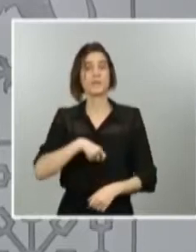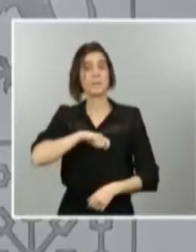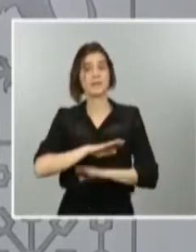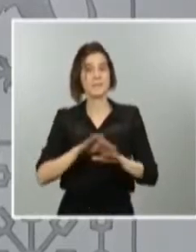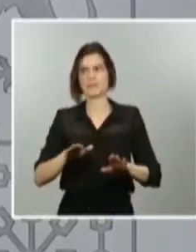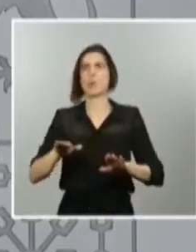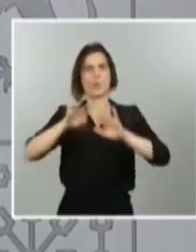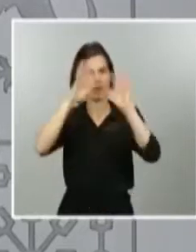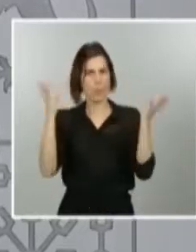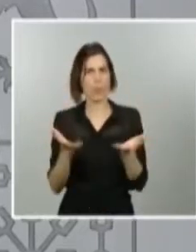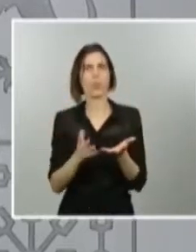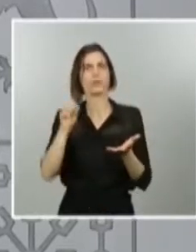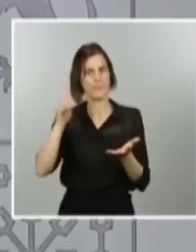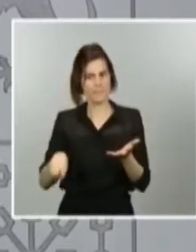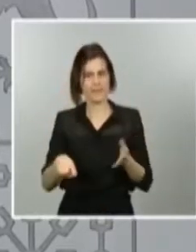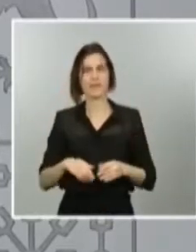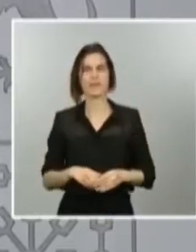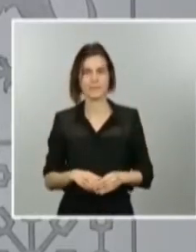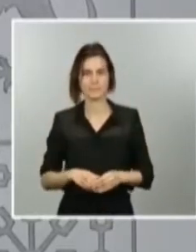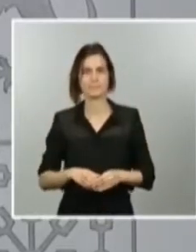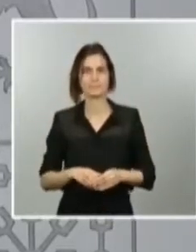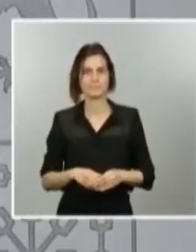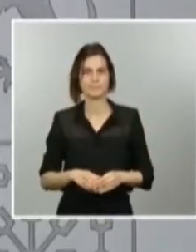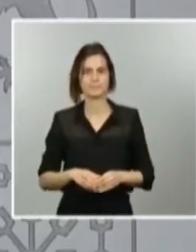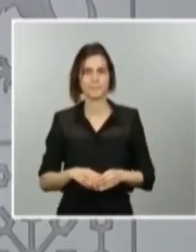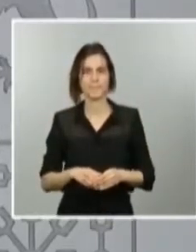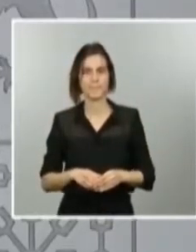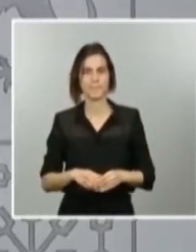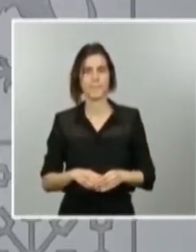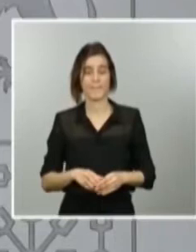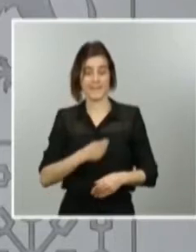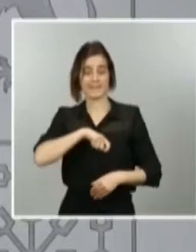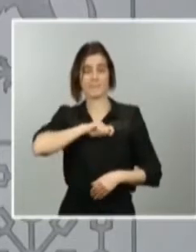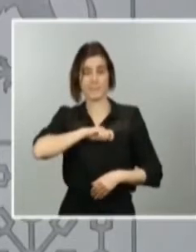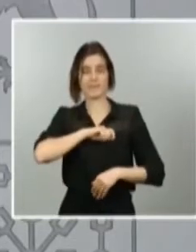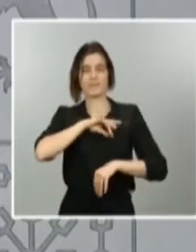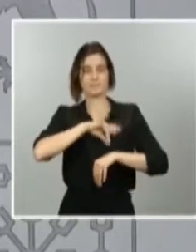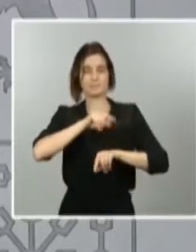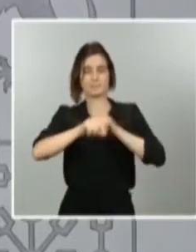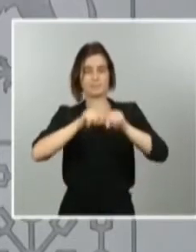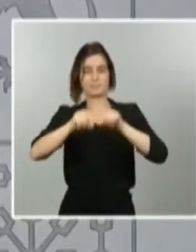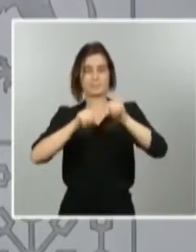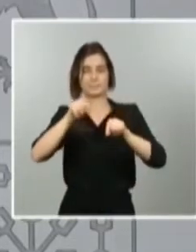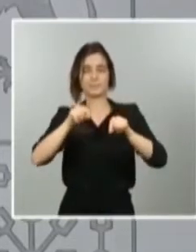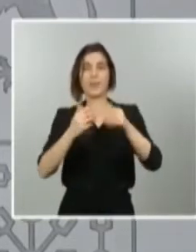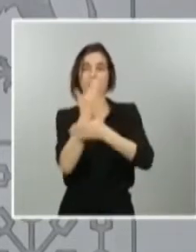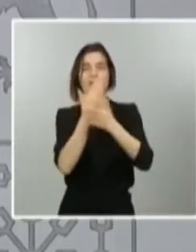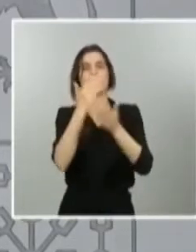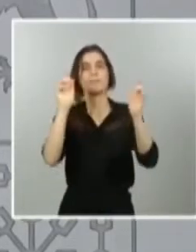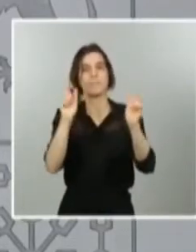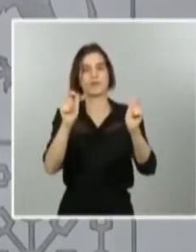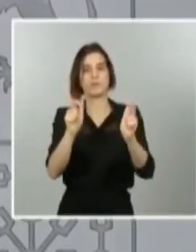mayo. Y la diferencia de este nuevo estado de alarma, del anterior, del que se declaró en el mes de marzo, es que delegan cada comunidad